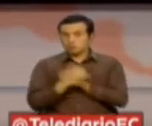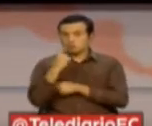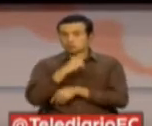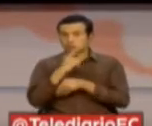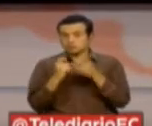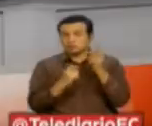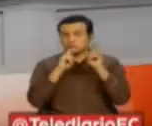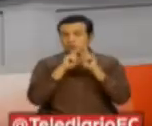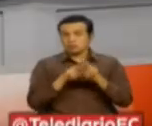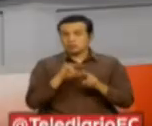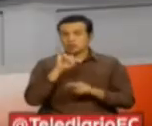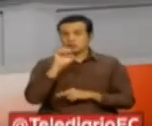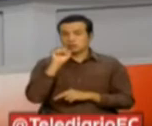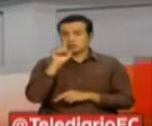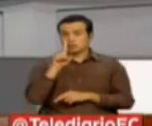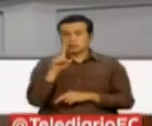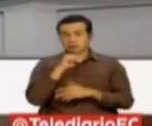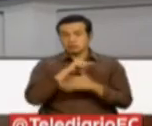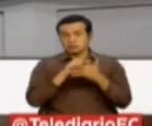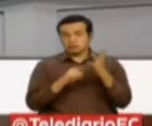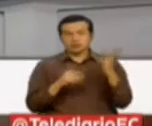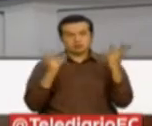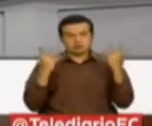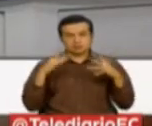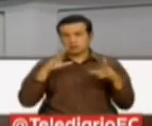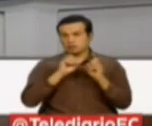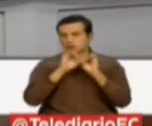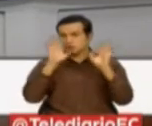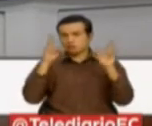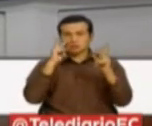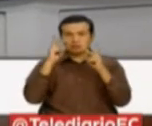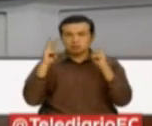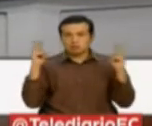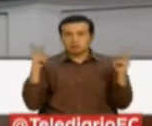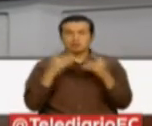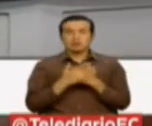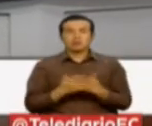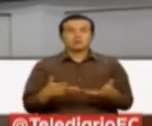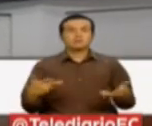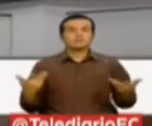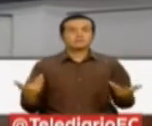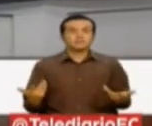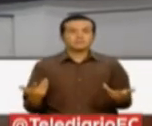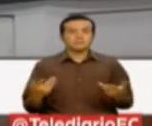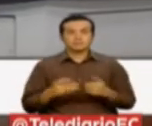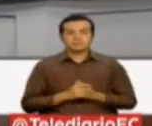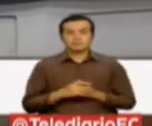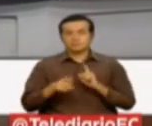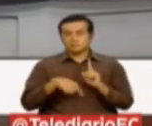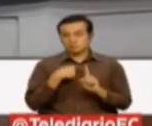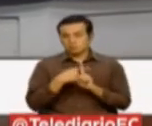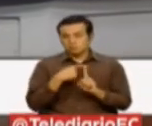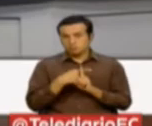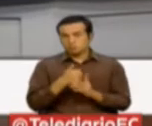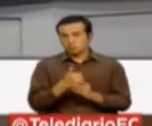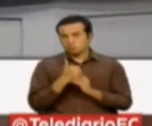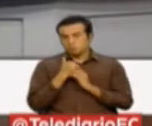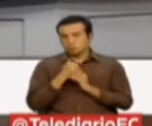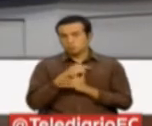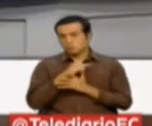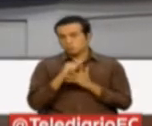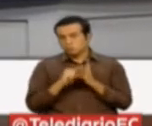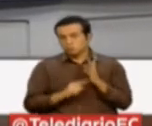necesita revisar el iese de por qué es una carga pero en general como digo vemos esto de manera optimismo con beneficio de inventario